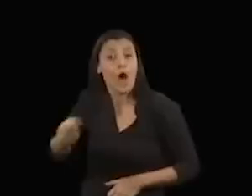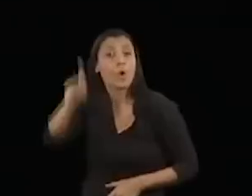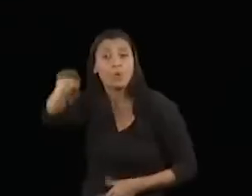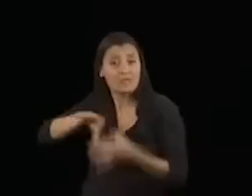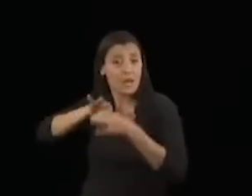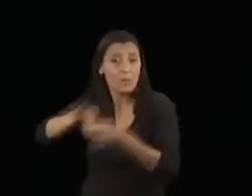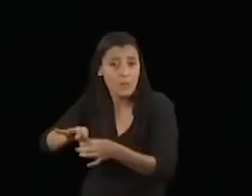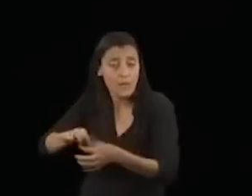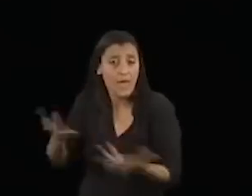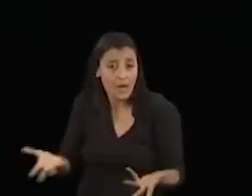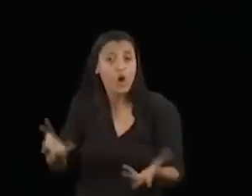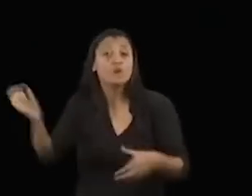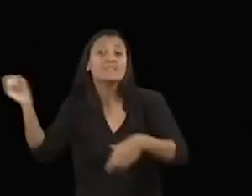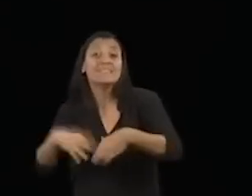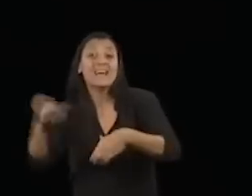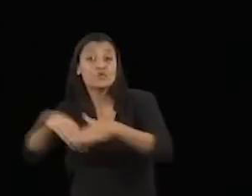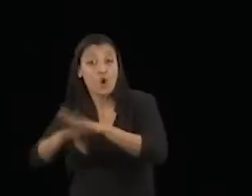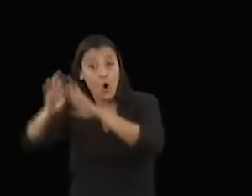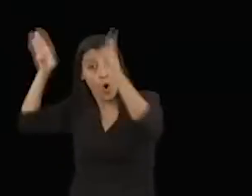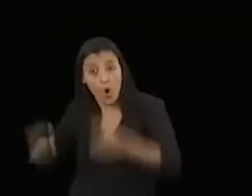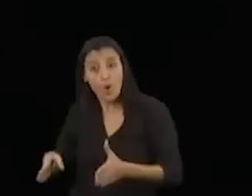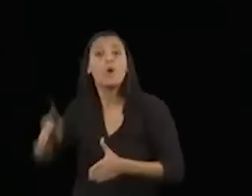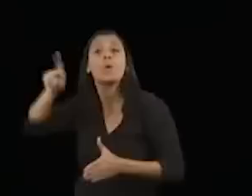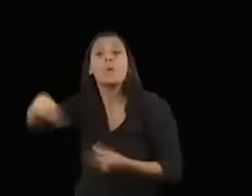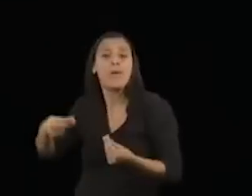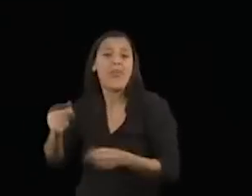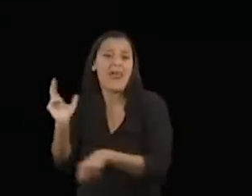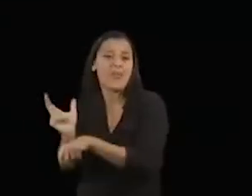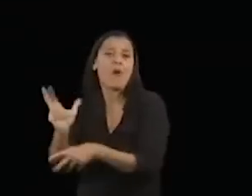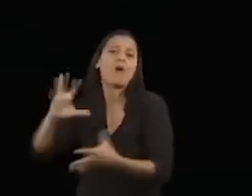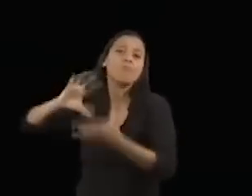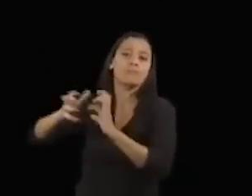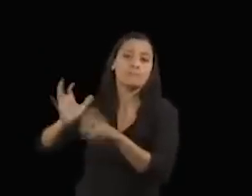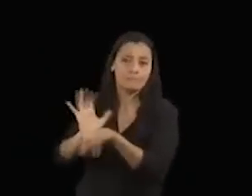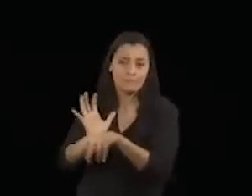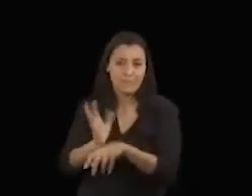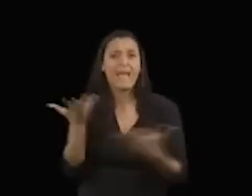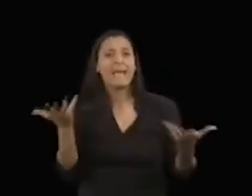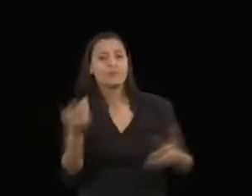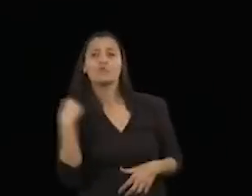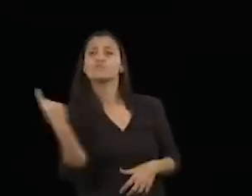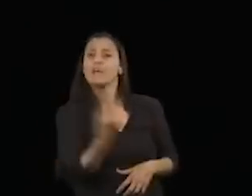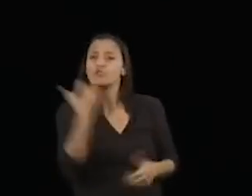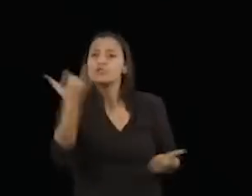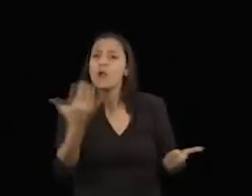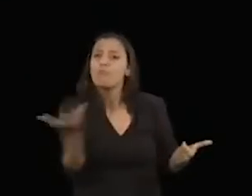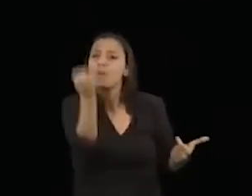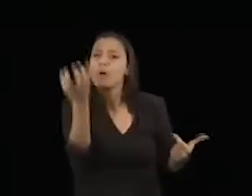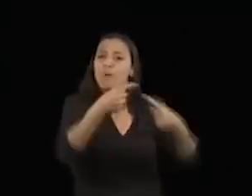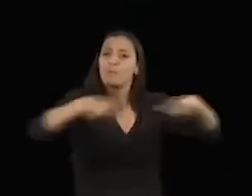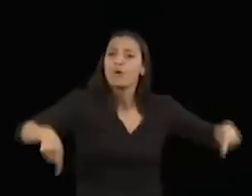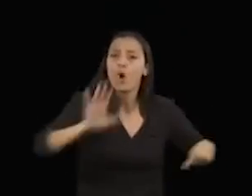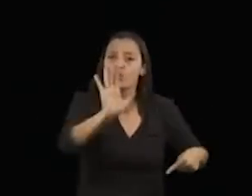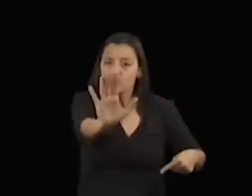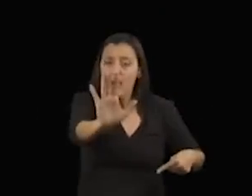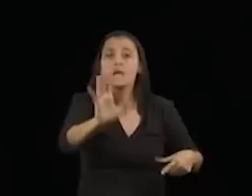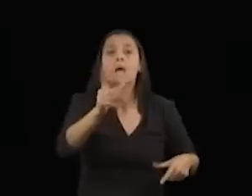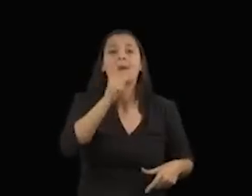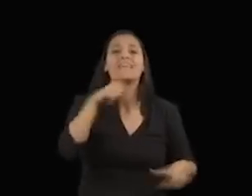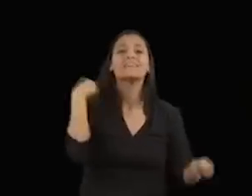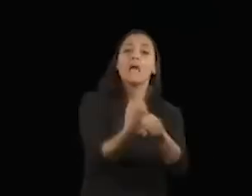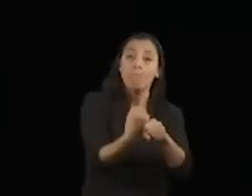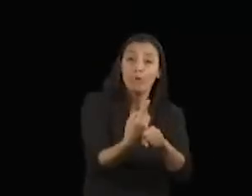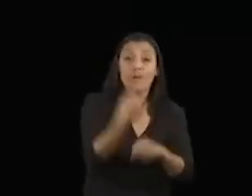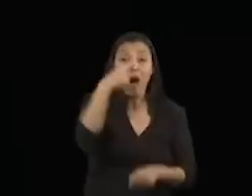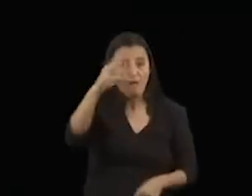si se mira en el Tesoro, corresponde a la licuadora. Dentro de las cosas que hicimos, que también eran imposibles, hasta que las